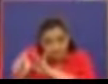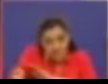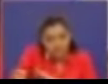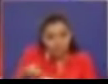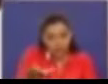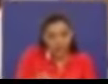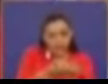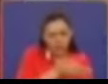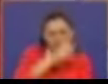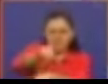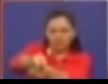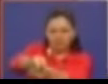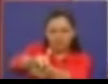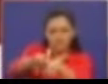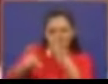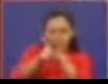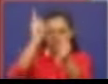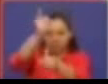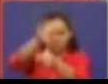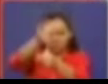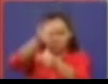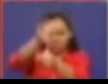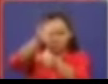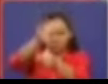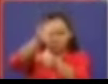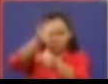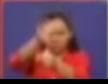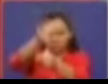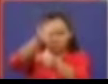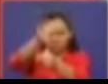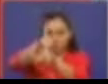A la brava, con decreto ley, después de ser